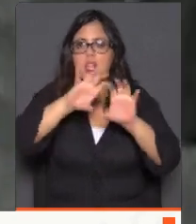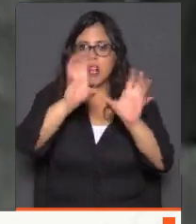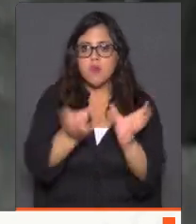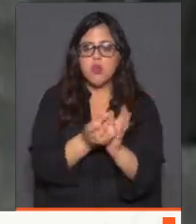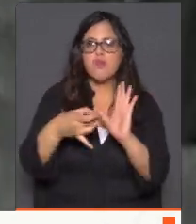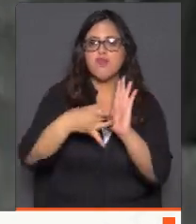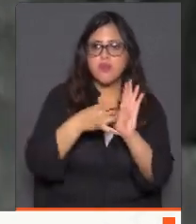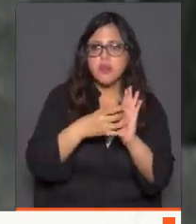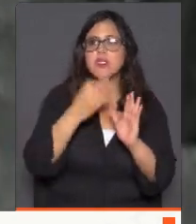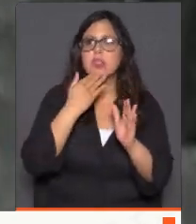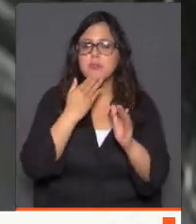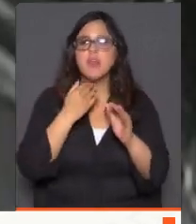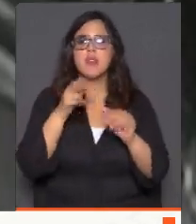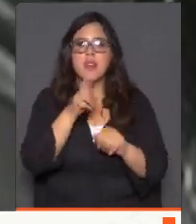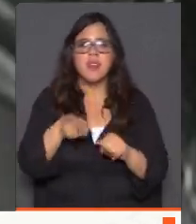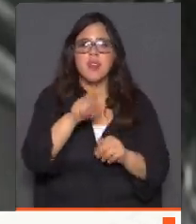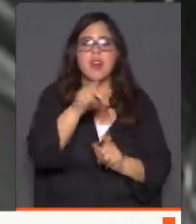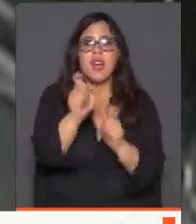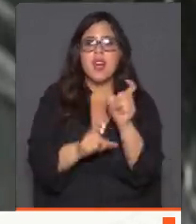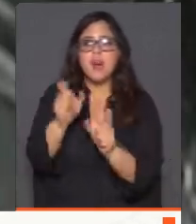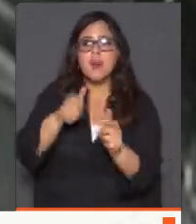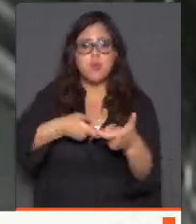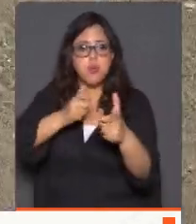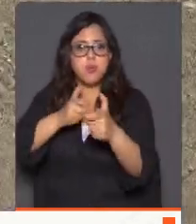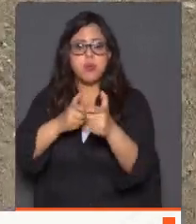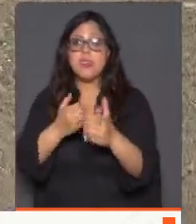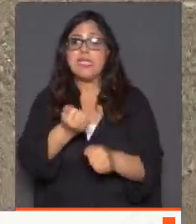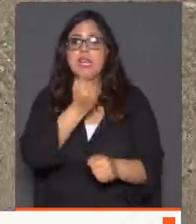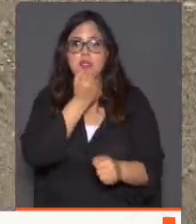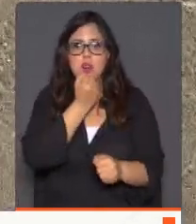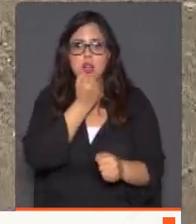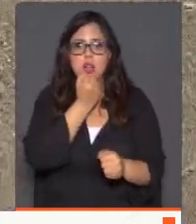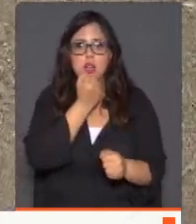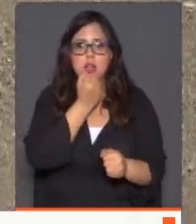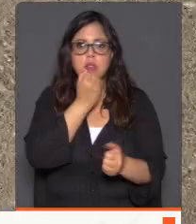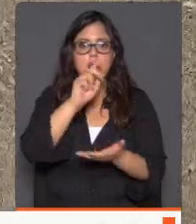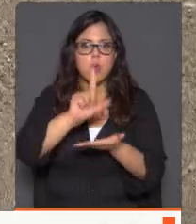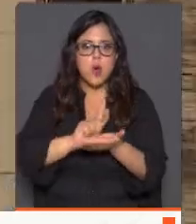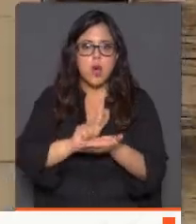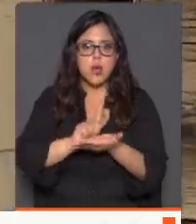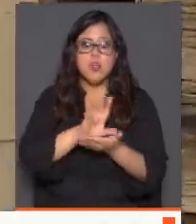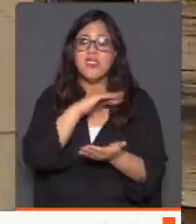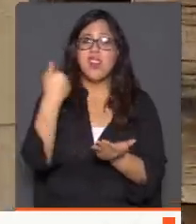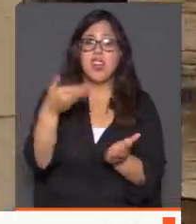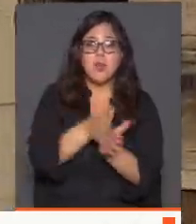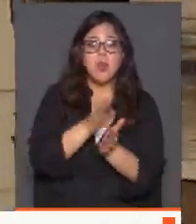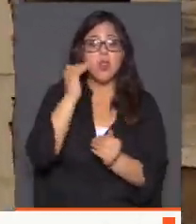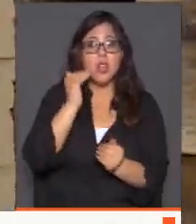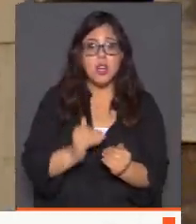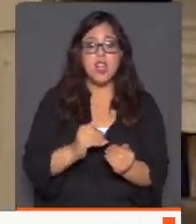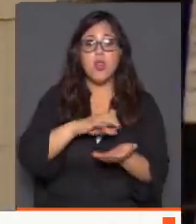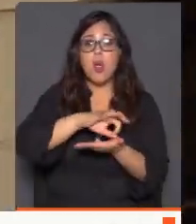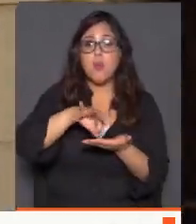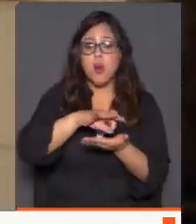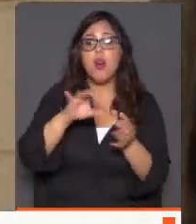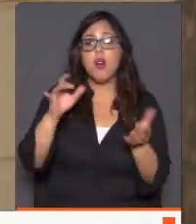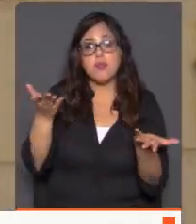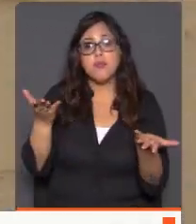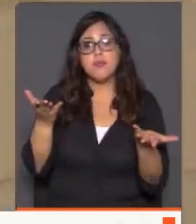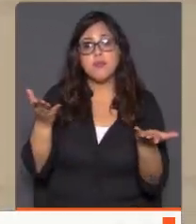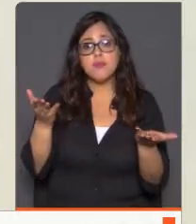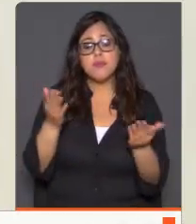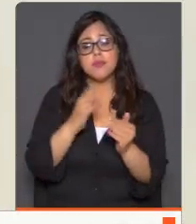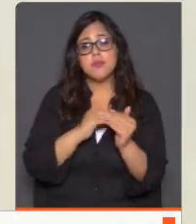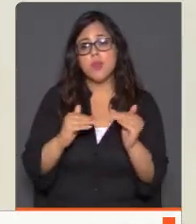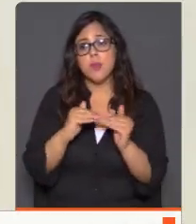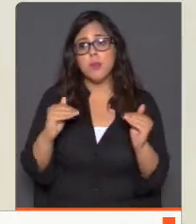existido reiterado casos donde los delincuentes han equivocado el blanco y en el asesinato del niño en pudahuel pudo ocurrir así